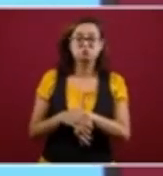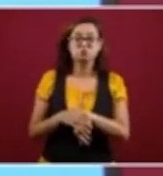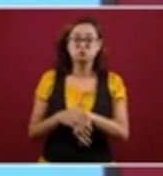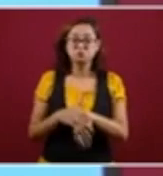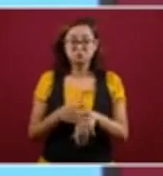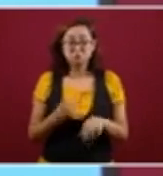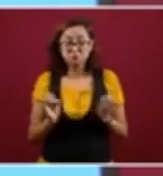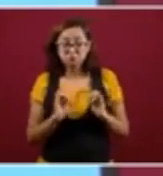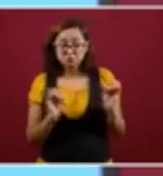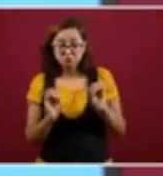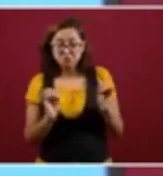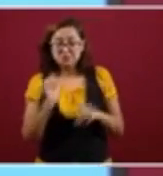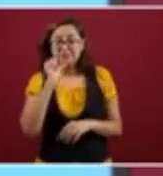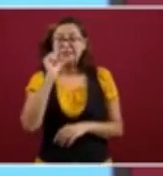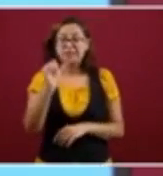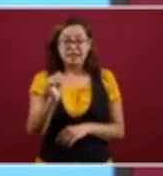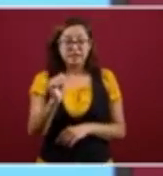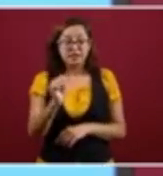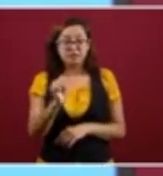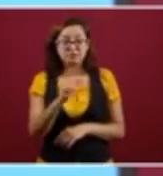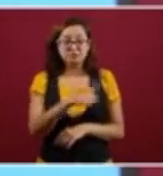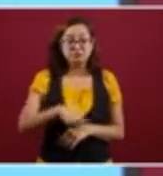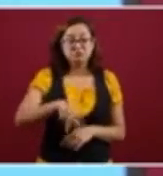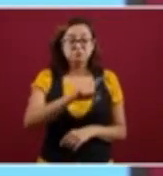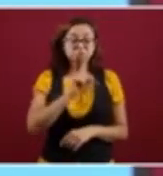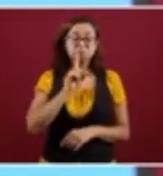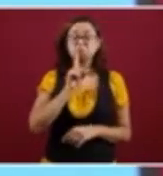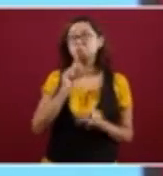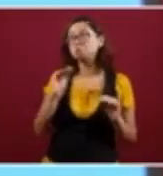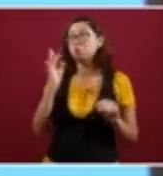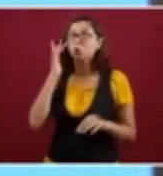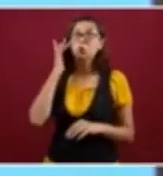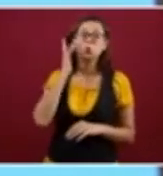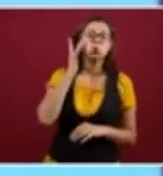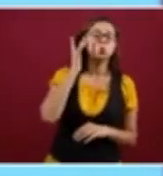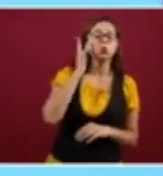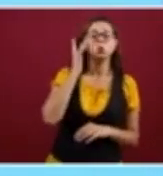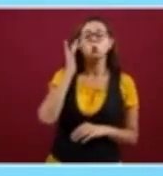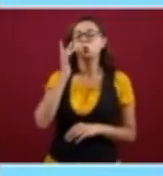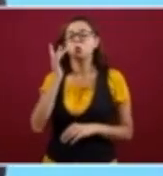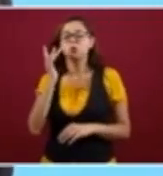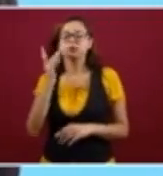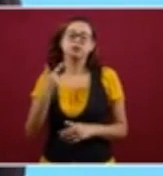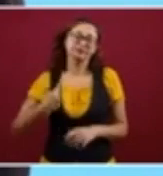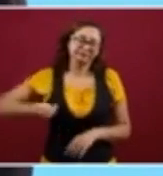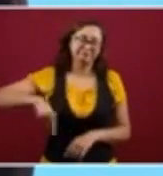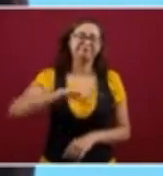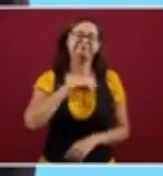nada, pues aquí lo vamos a estar recordando. No nos vayan a acusar de